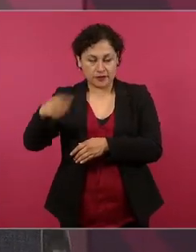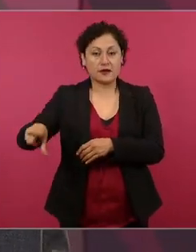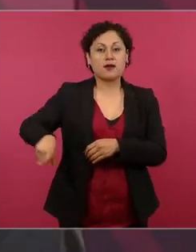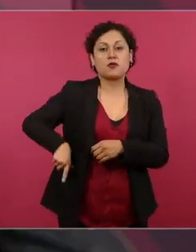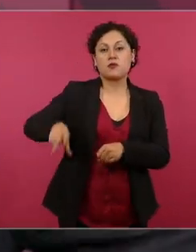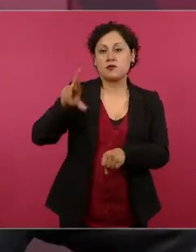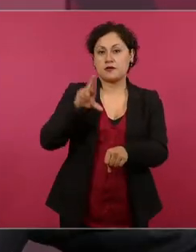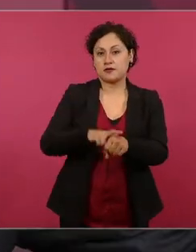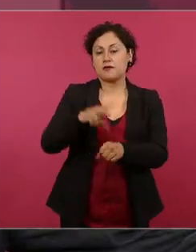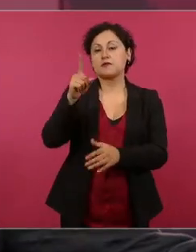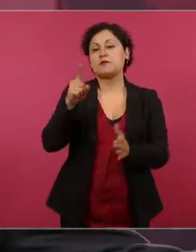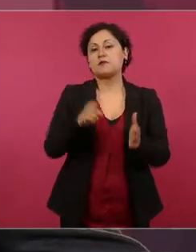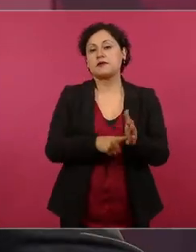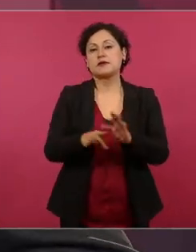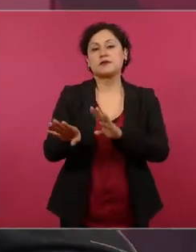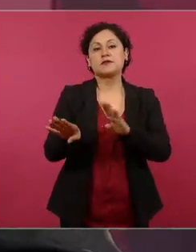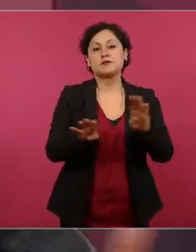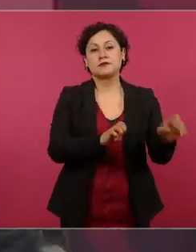1988, yo era